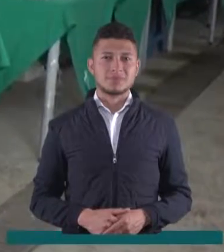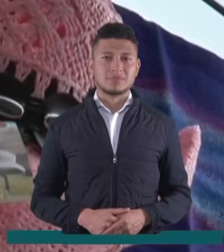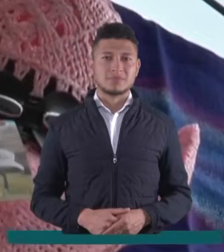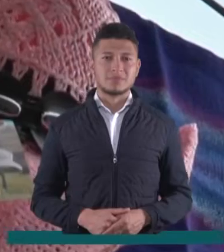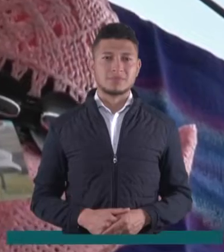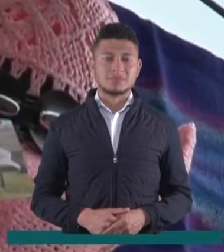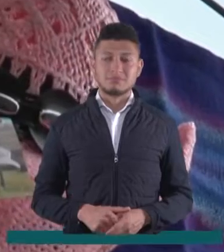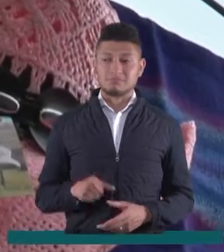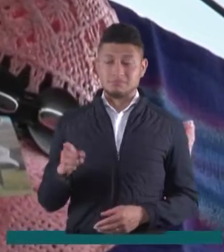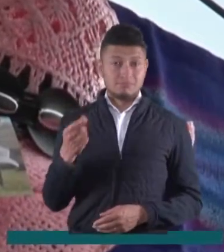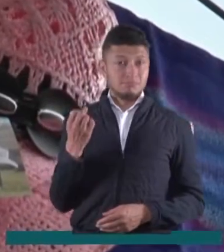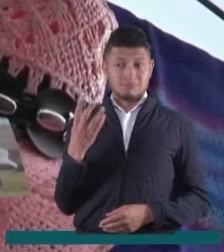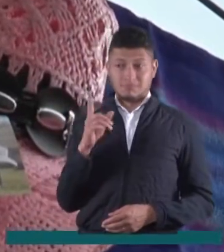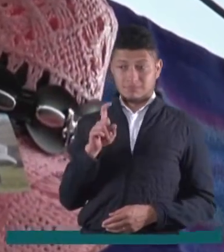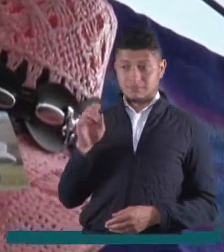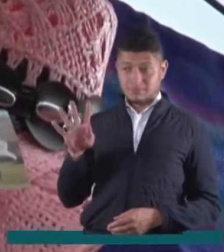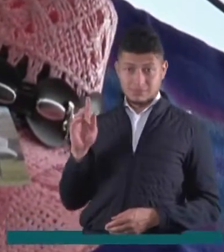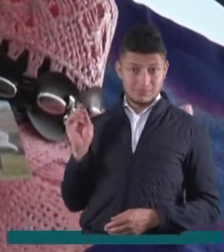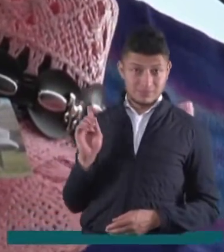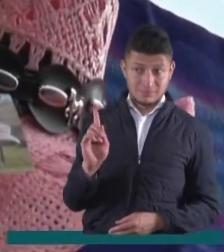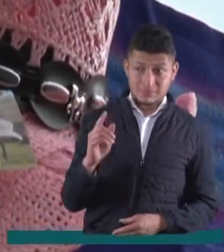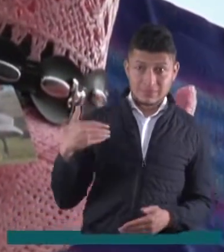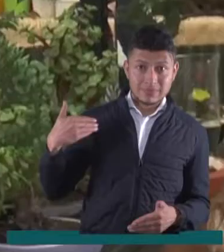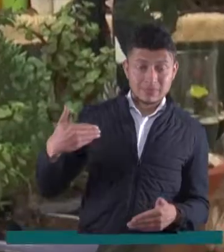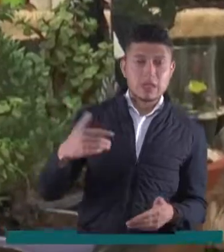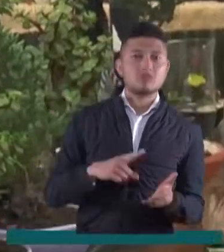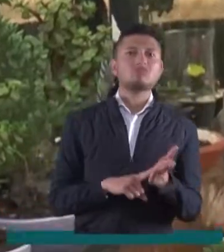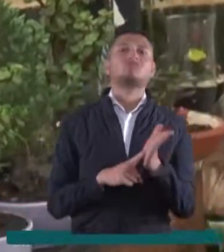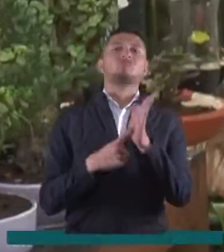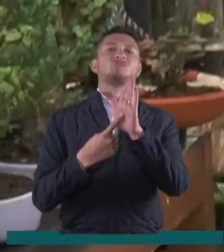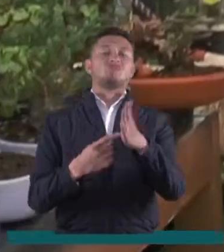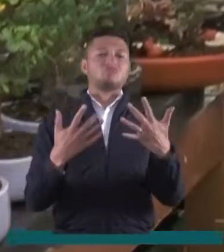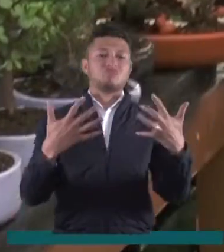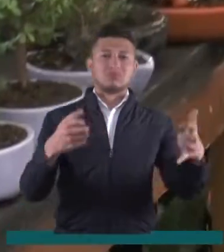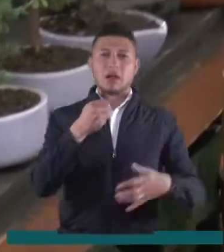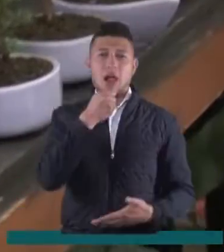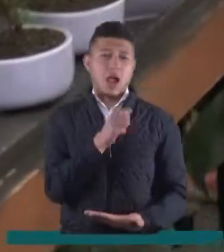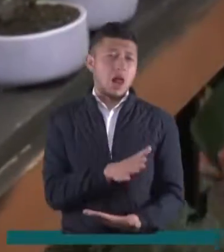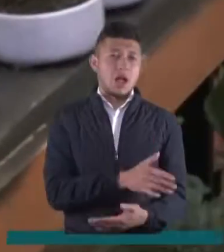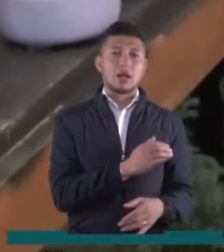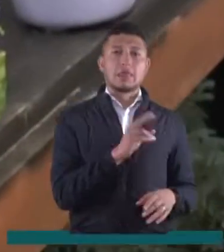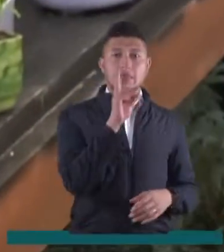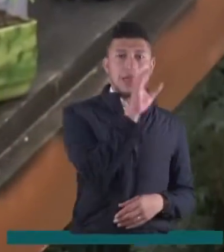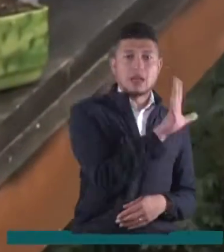En su versión número 64, Expofusa contará con la presentación de artistas nacionales e